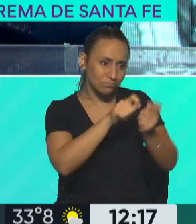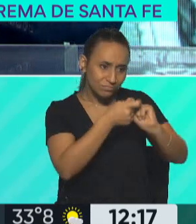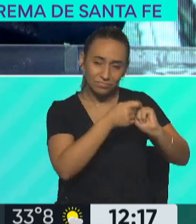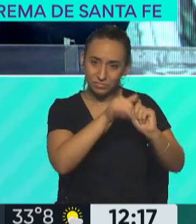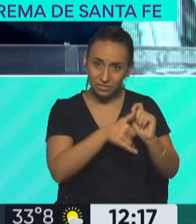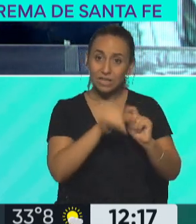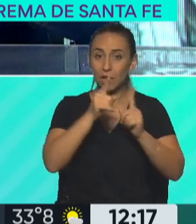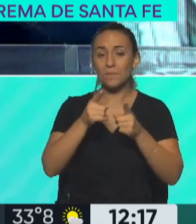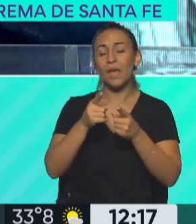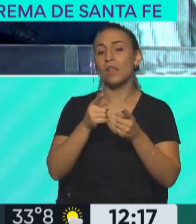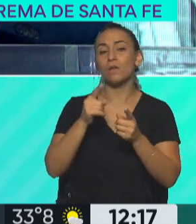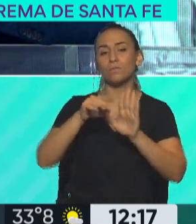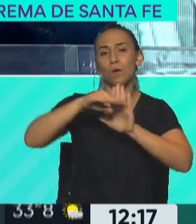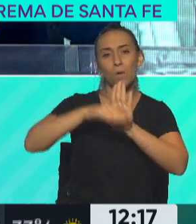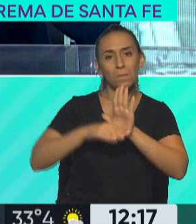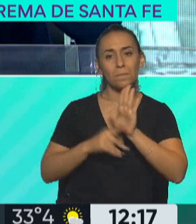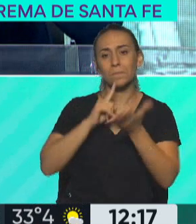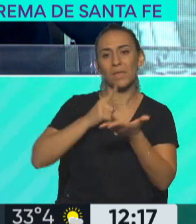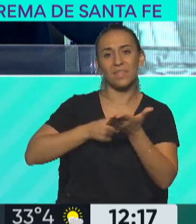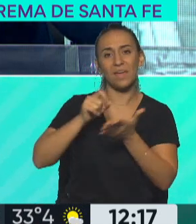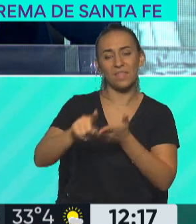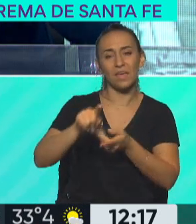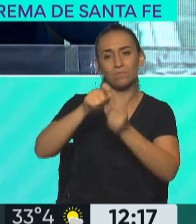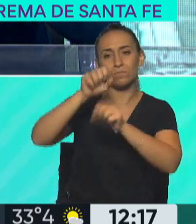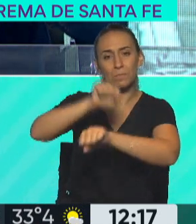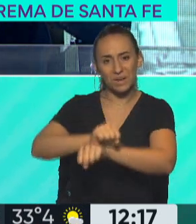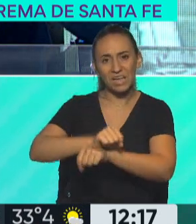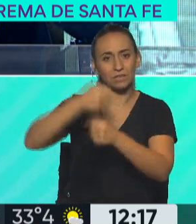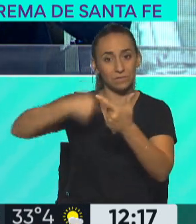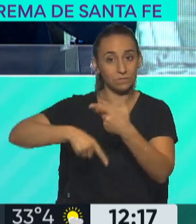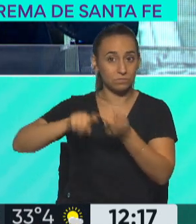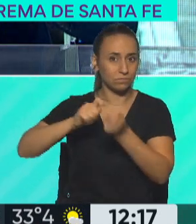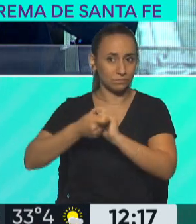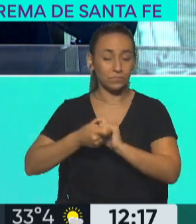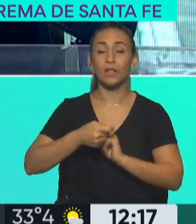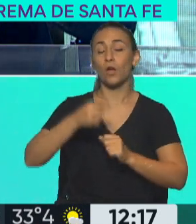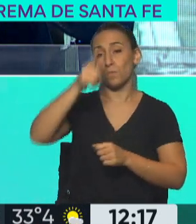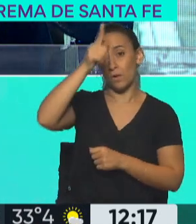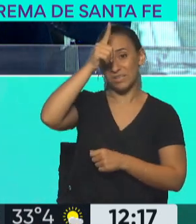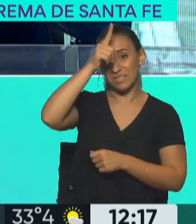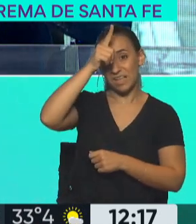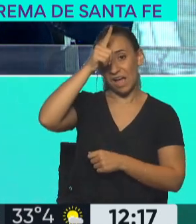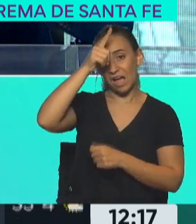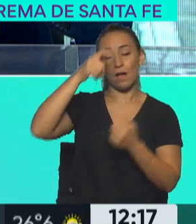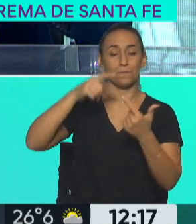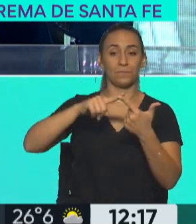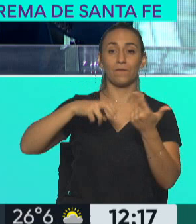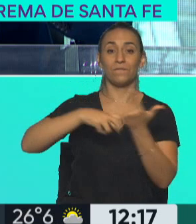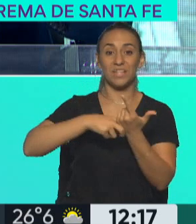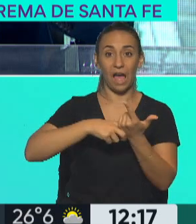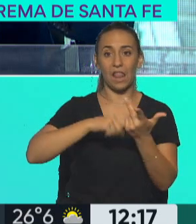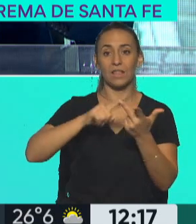sistema penitenciario. Hay tres grandes actores de política criminal: policía, fiscales y cárcel. Y nosotros tenemos